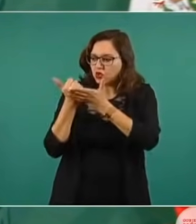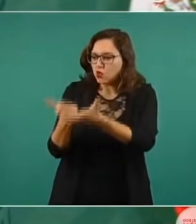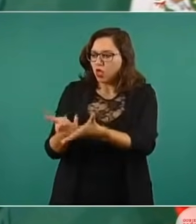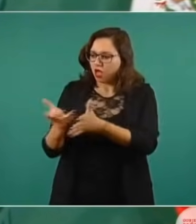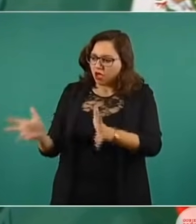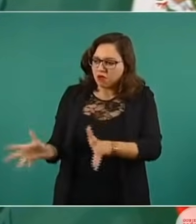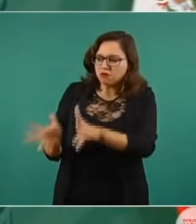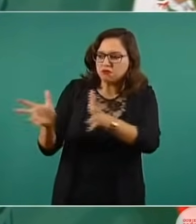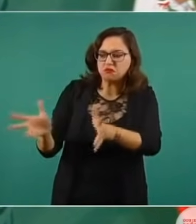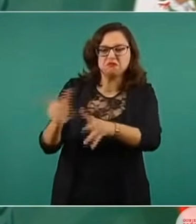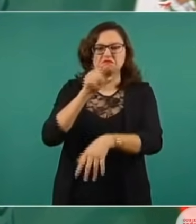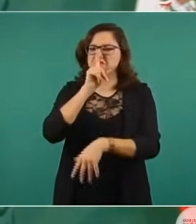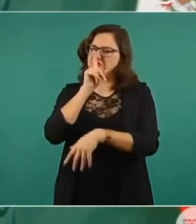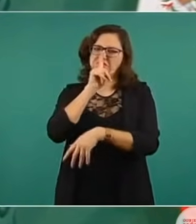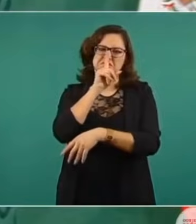para que se empareje.